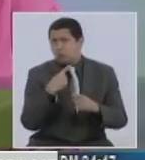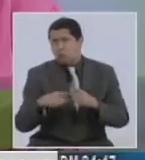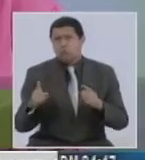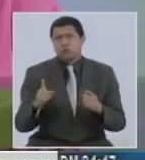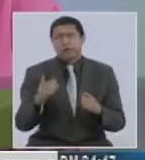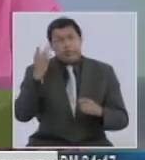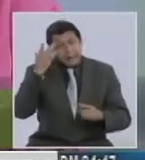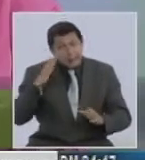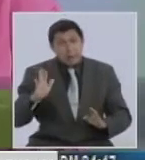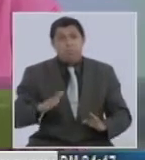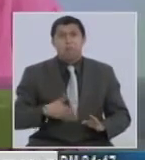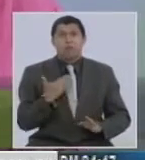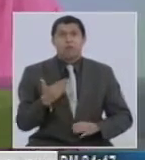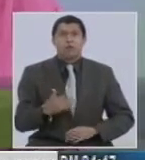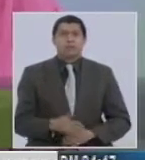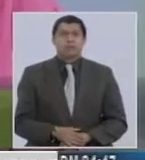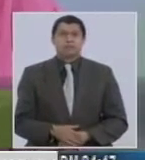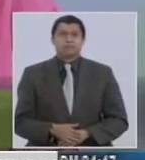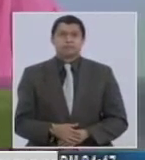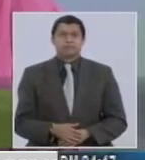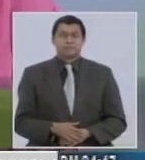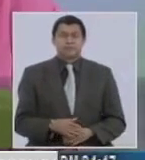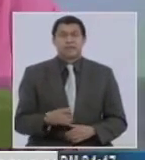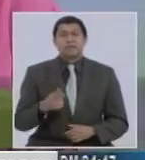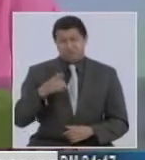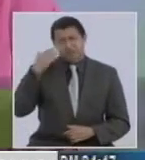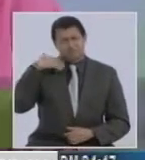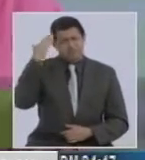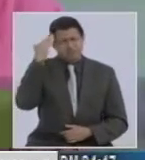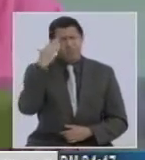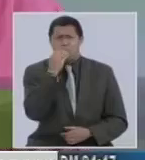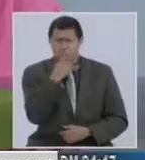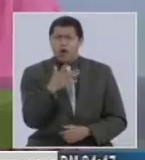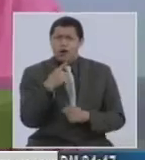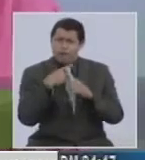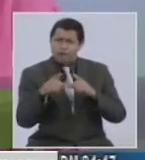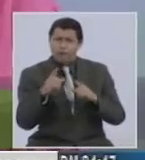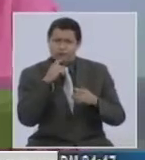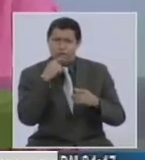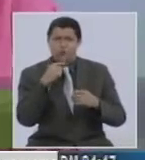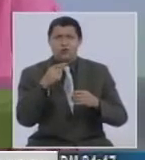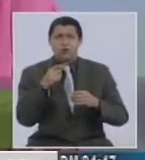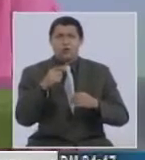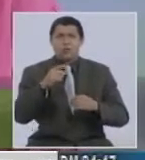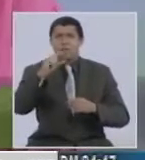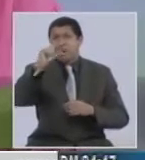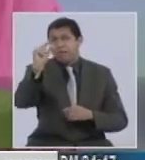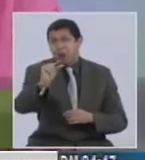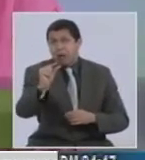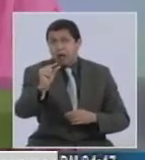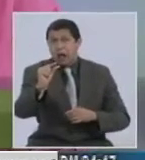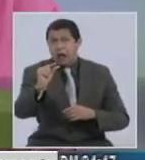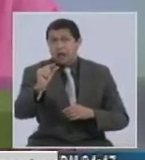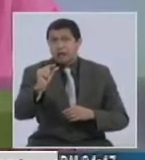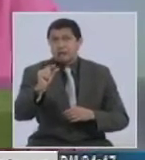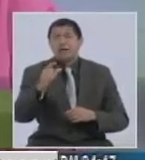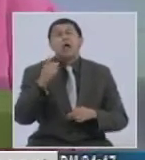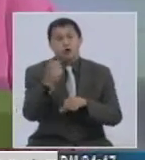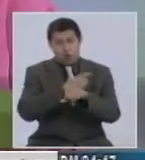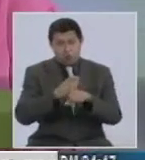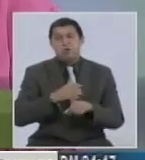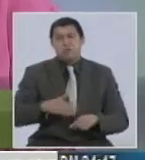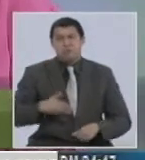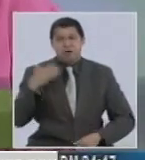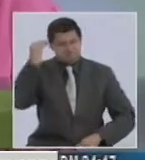creo que podemos optar por esa opción, porque de hecho se ha comprobado que son buenos y los genéricos tienen menor precio. Creo que el Estado podría tomar